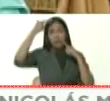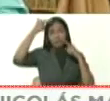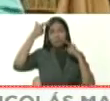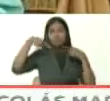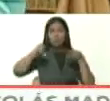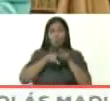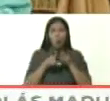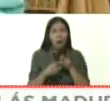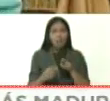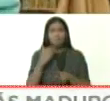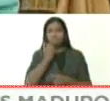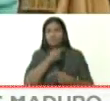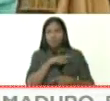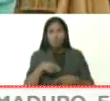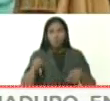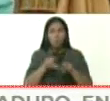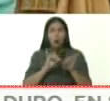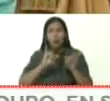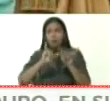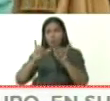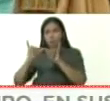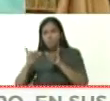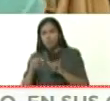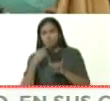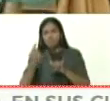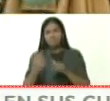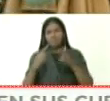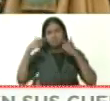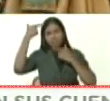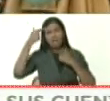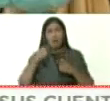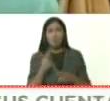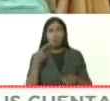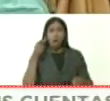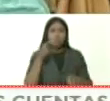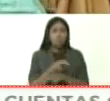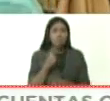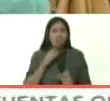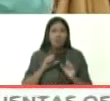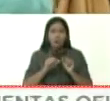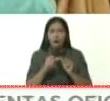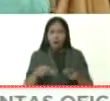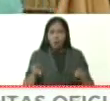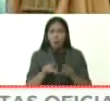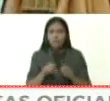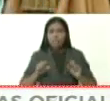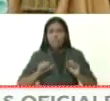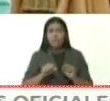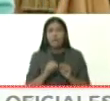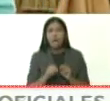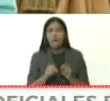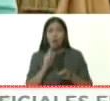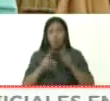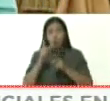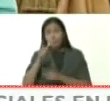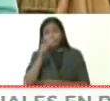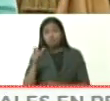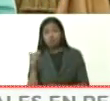chavititis aguda. Lo mismo decían del comandante Chávez, que es un dictador. Y convencieron a alguna